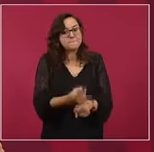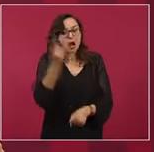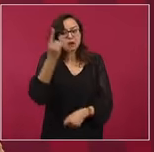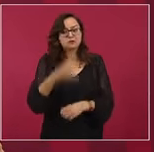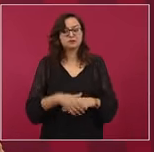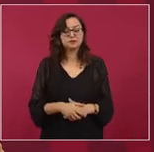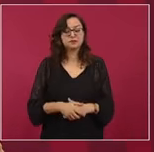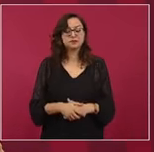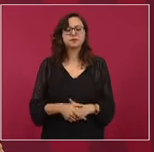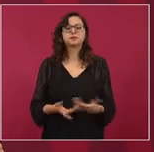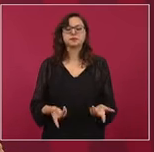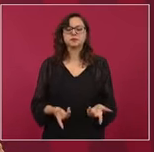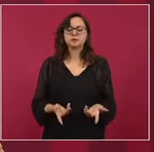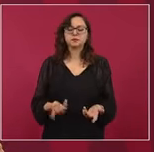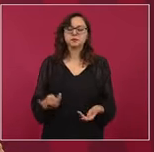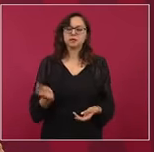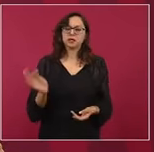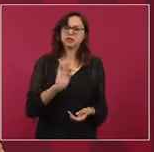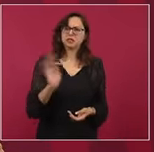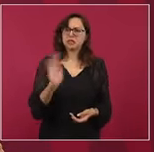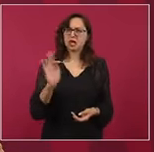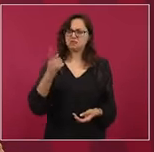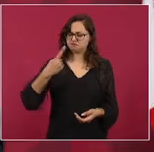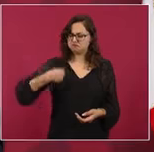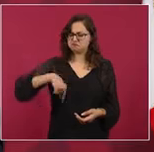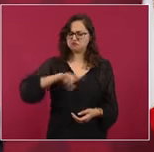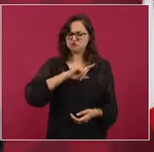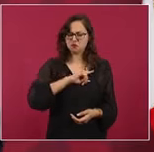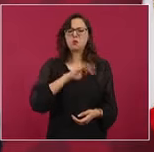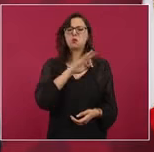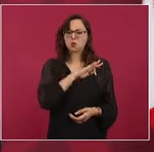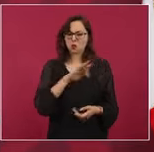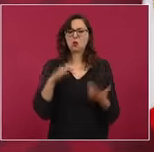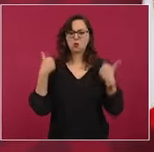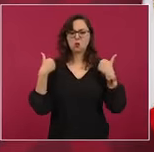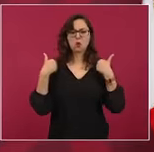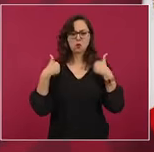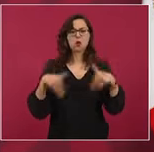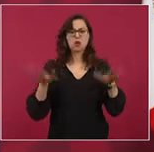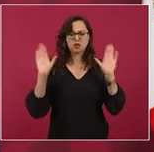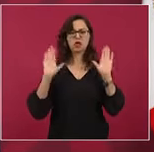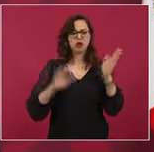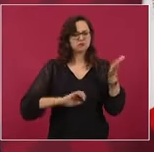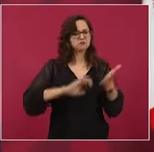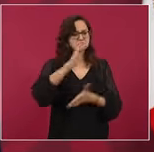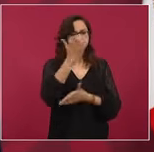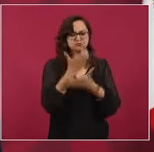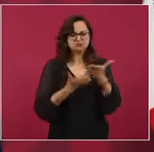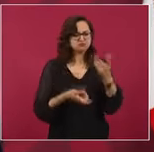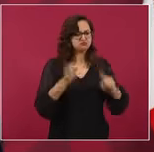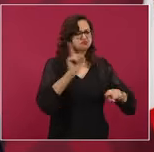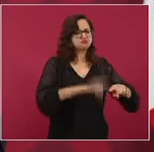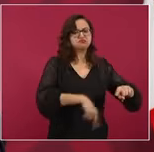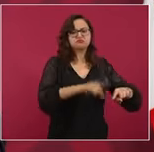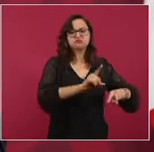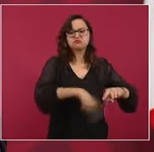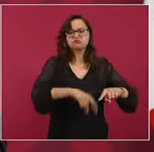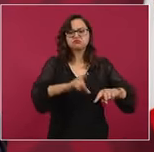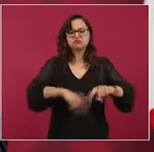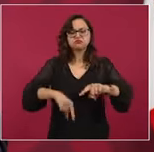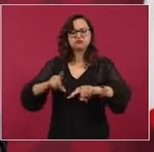ya ven cómo se quejan, ¿no? De que no hay confianza y que